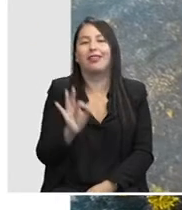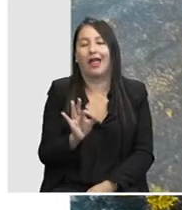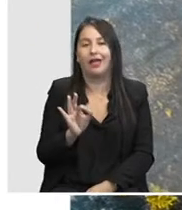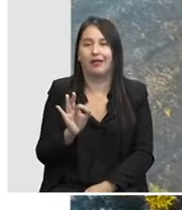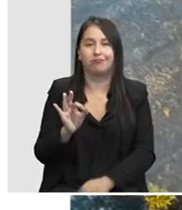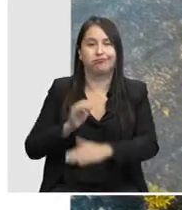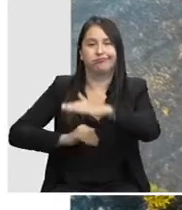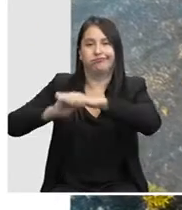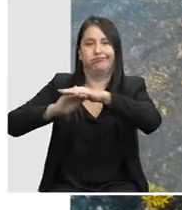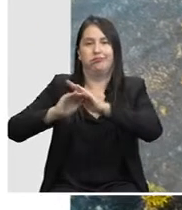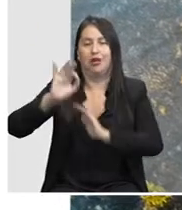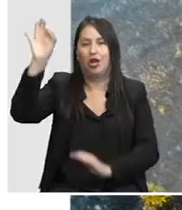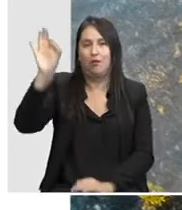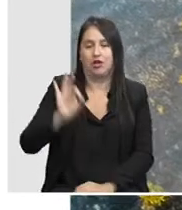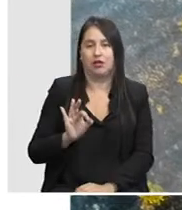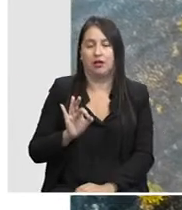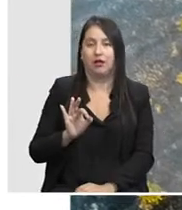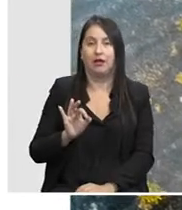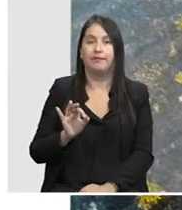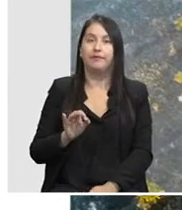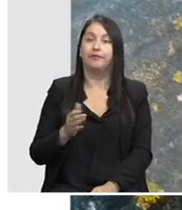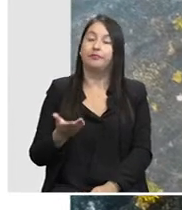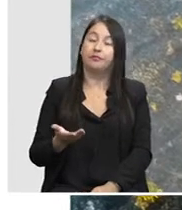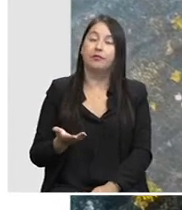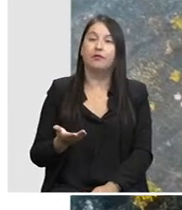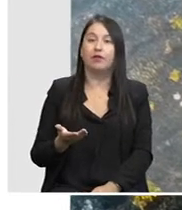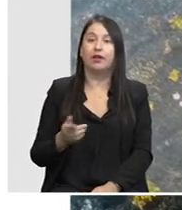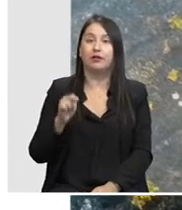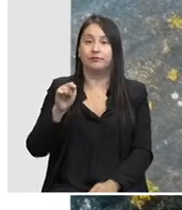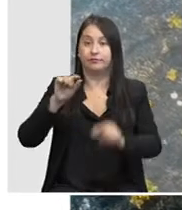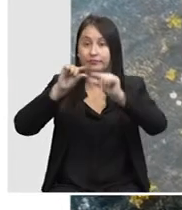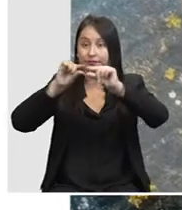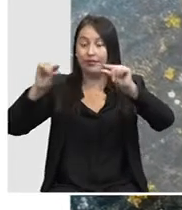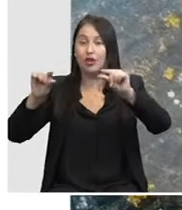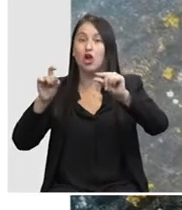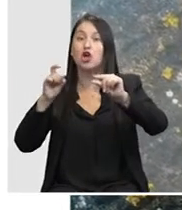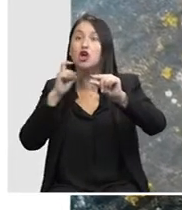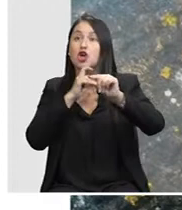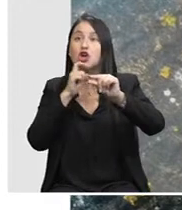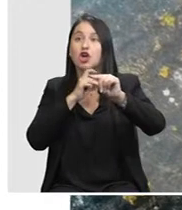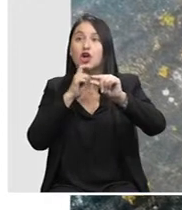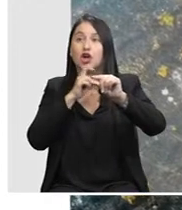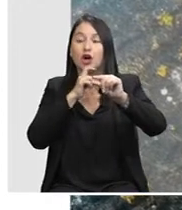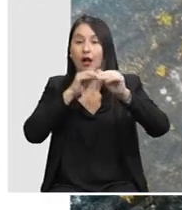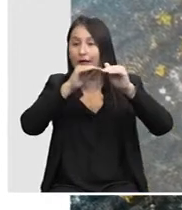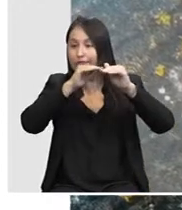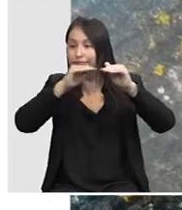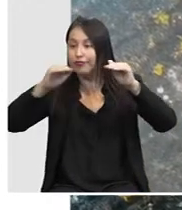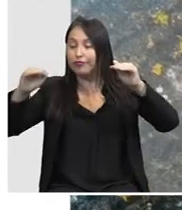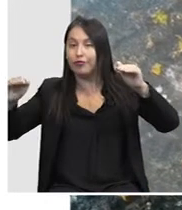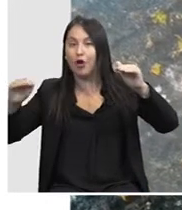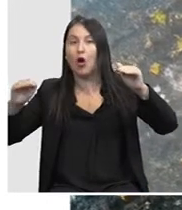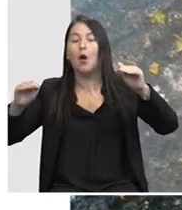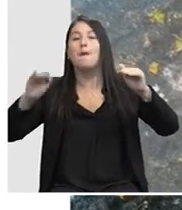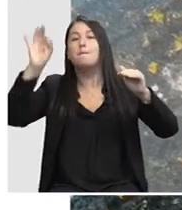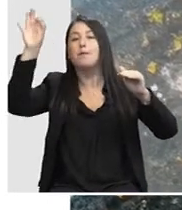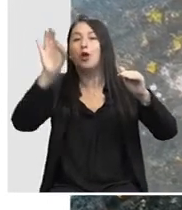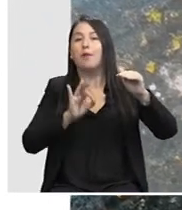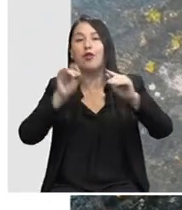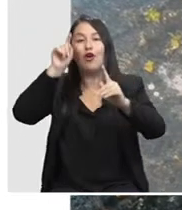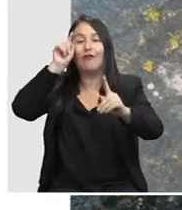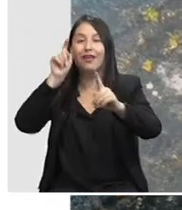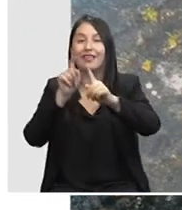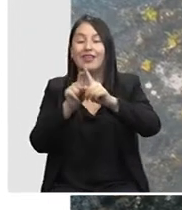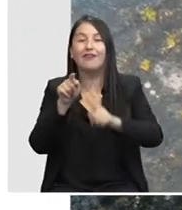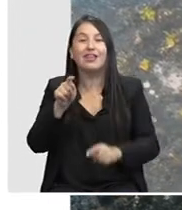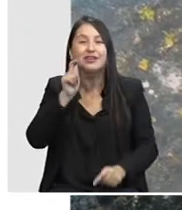ese caso? En ese caso, claro, bueno, acá la barra roja horizontal, ¿cierto?, muestra el promedio objetivo, y eso significaría